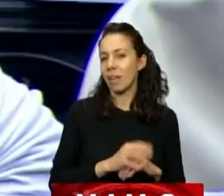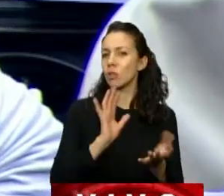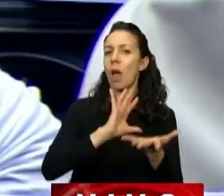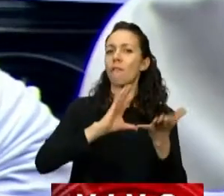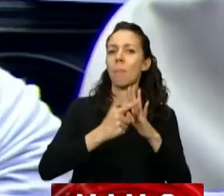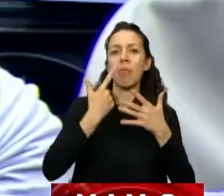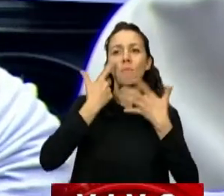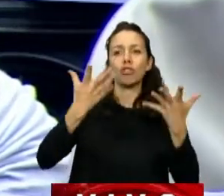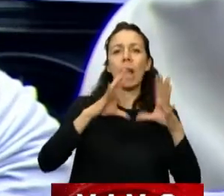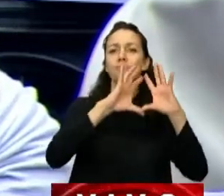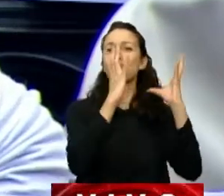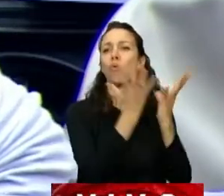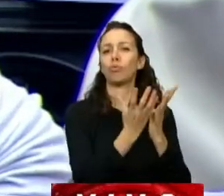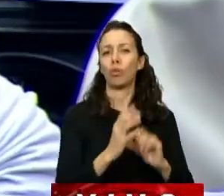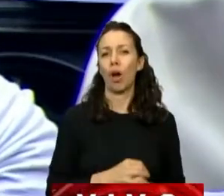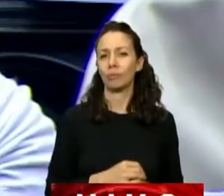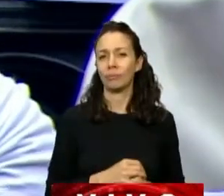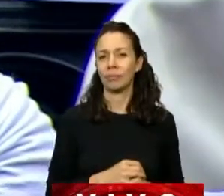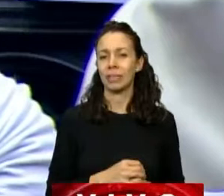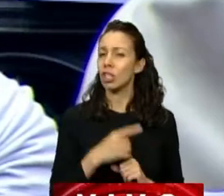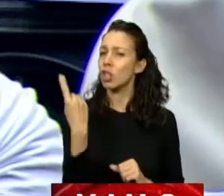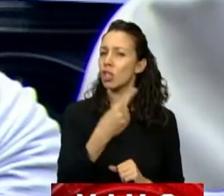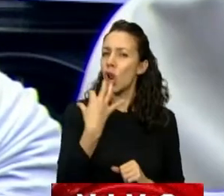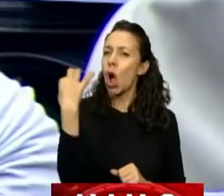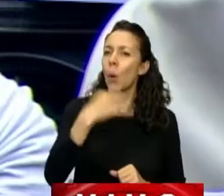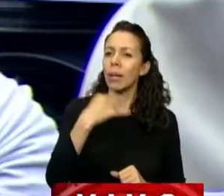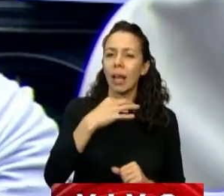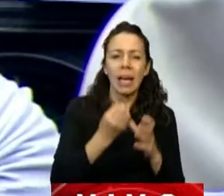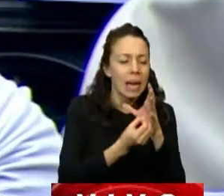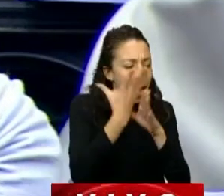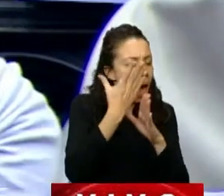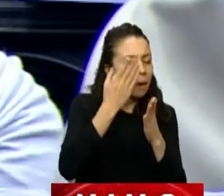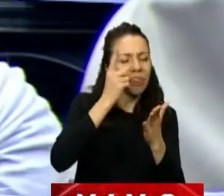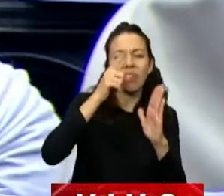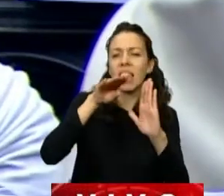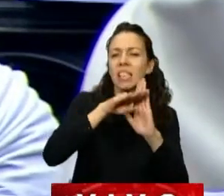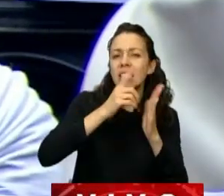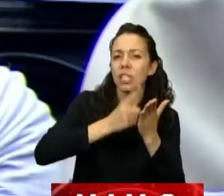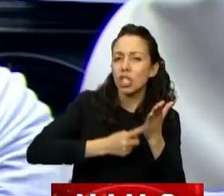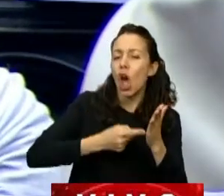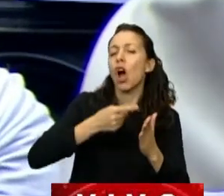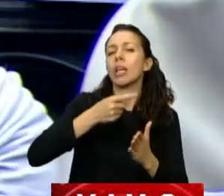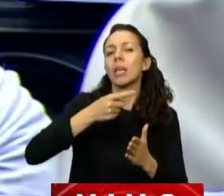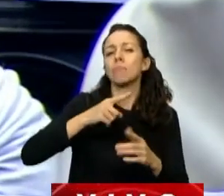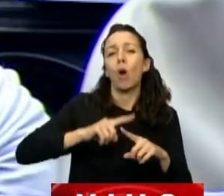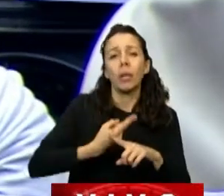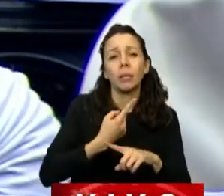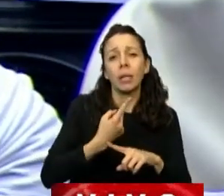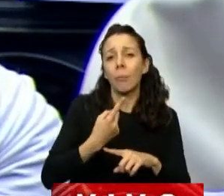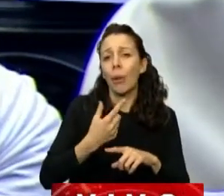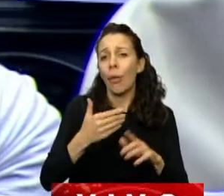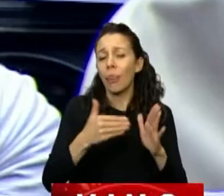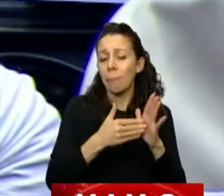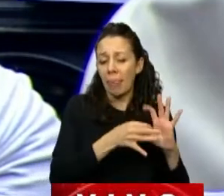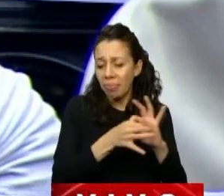Se quedan sin trabajo. Tenemos la obligación de generar políticas culturales capaces de financiarlas sin depender de un impuesto